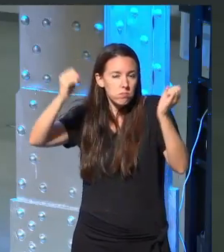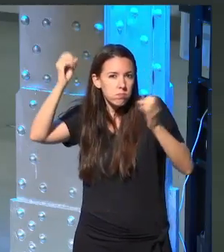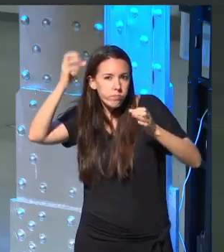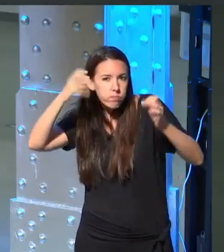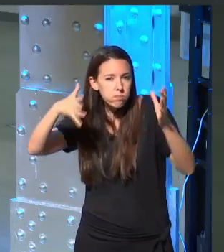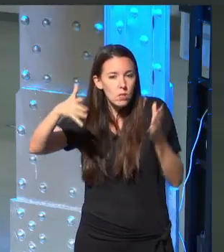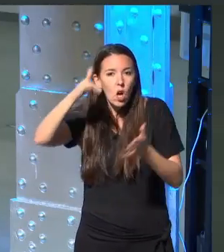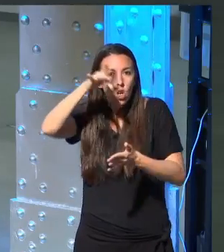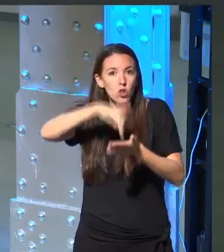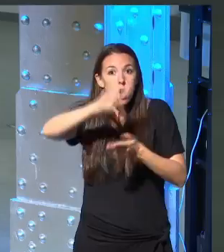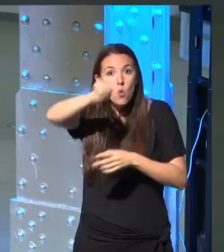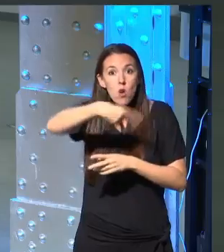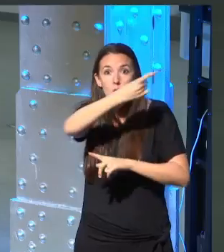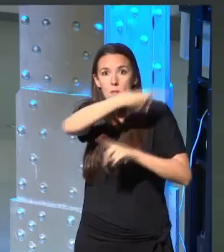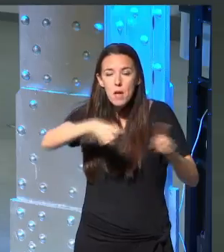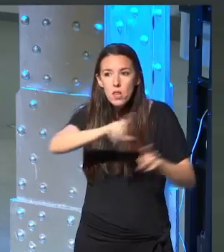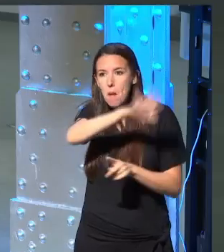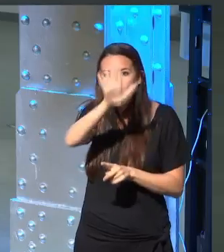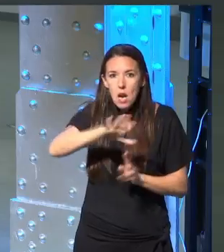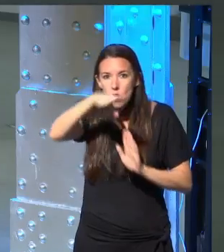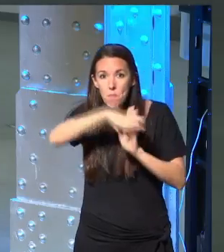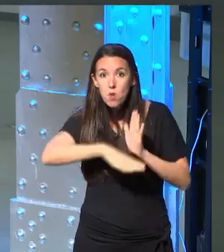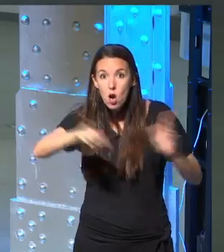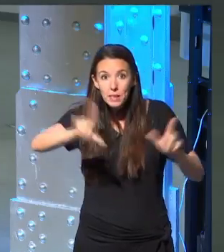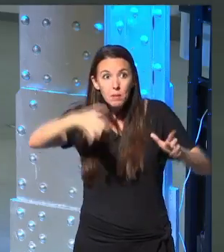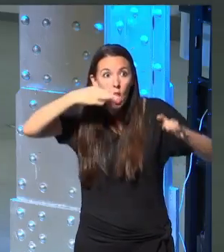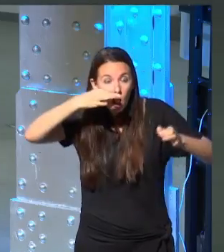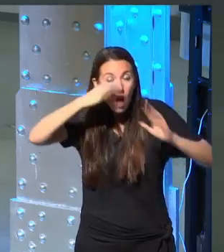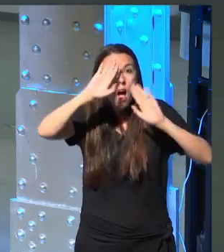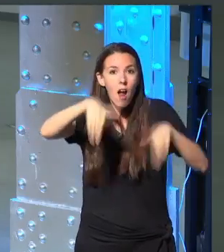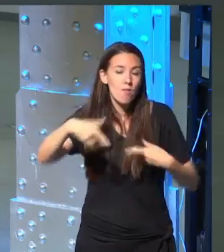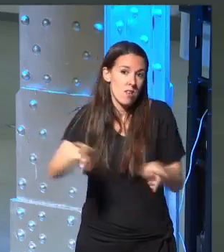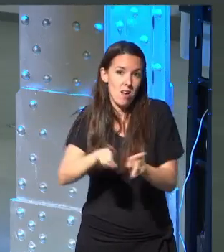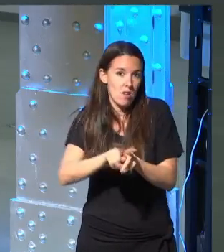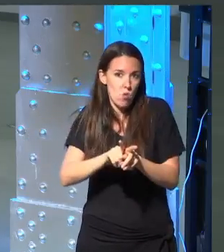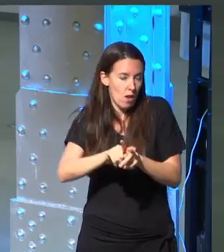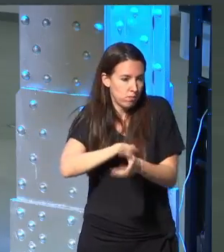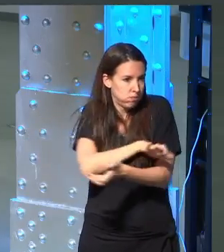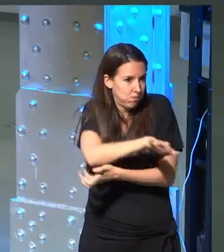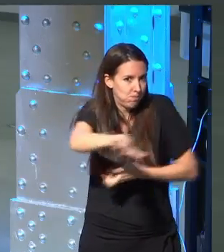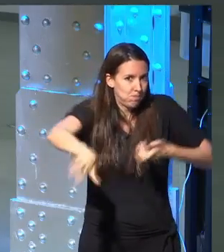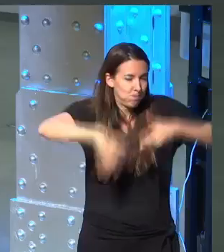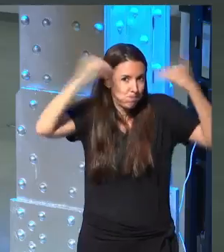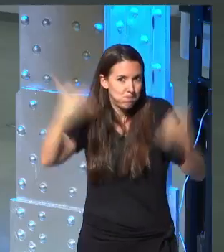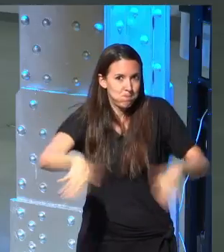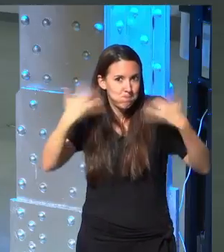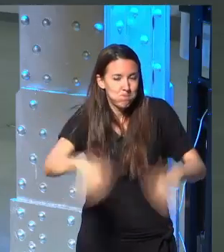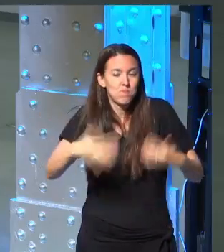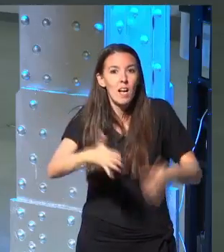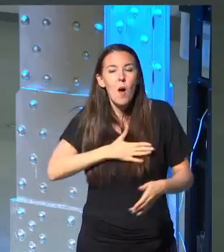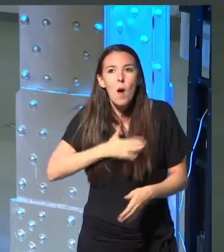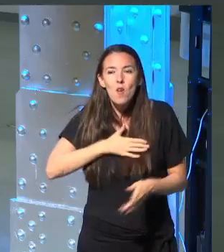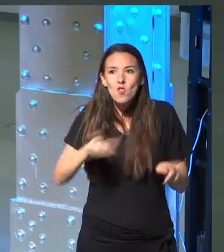de una hora y media estamos viendo lo que parece es un programa televisivo y acaba como el Rosario de la Aurora, aquello. O sea, es, para mí, de algún modo, es